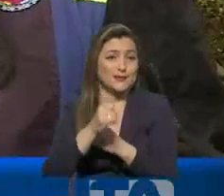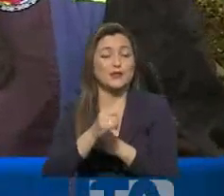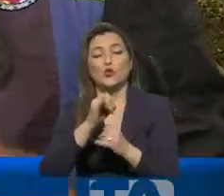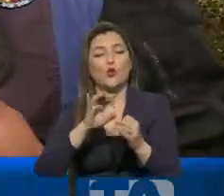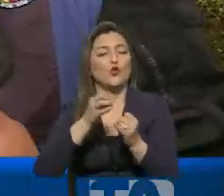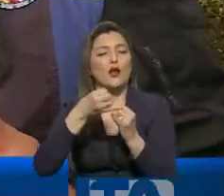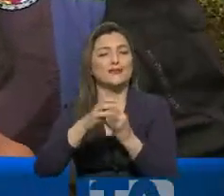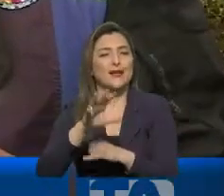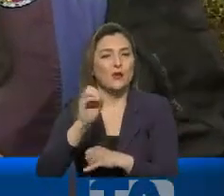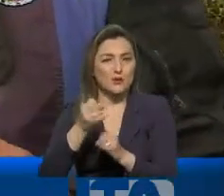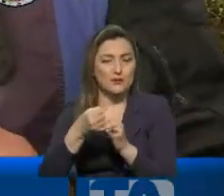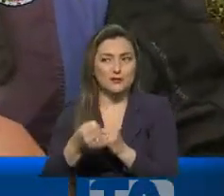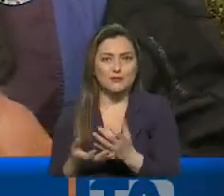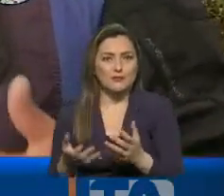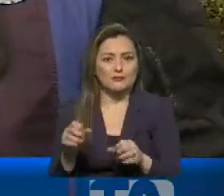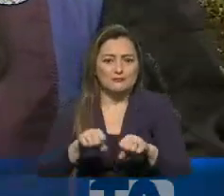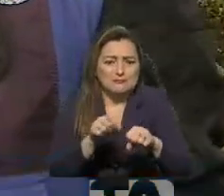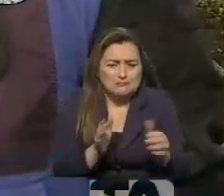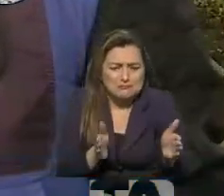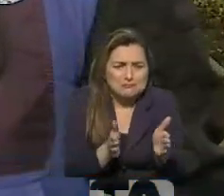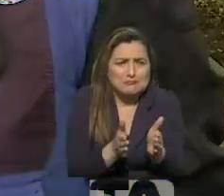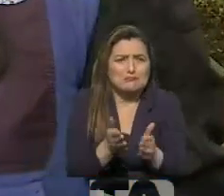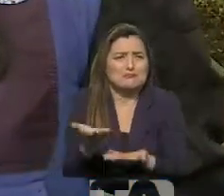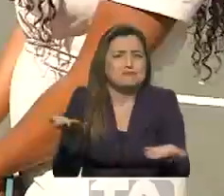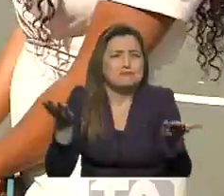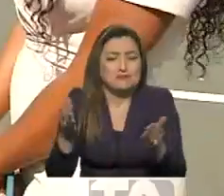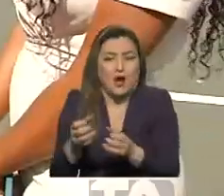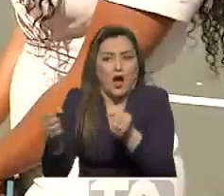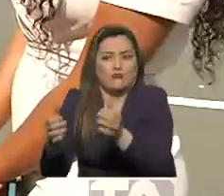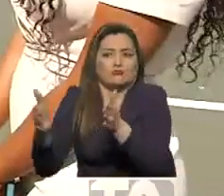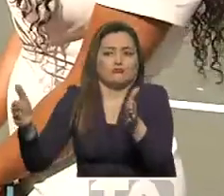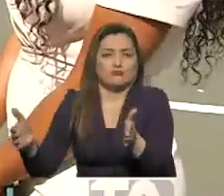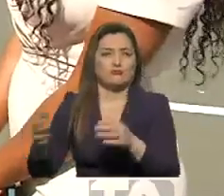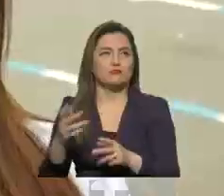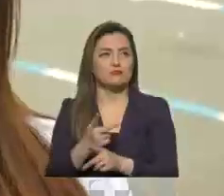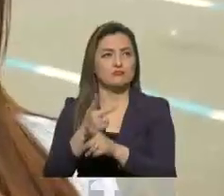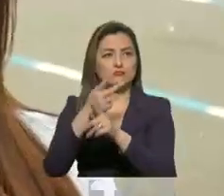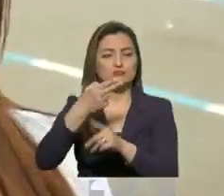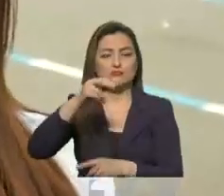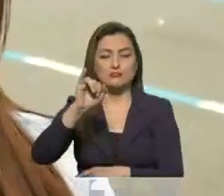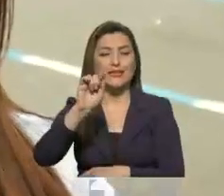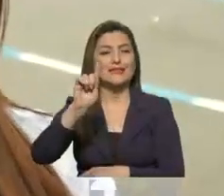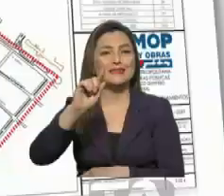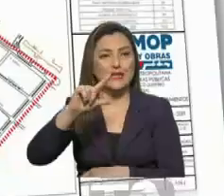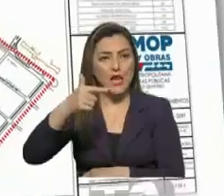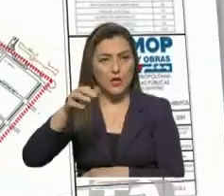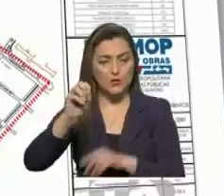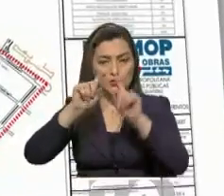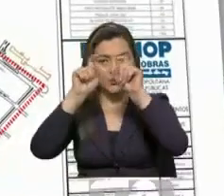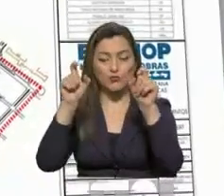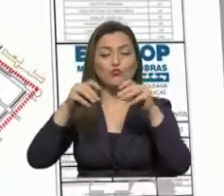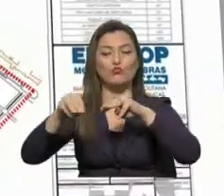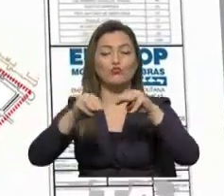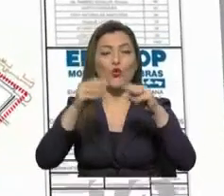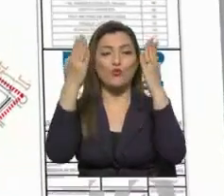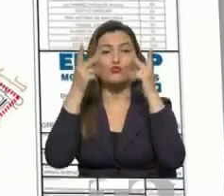la hora o fracción, cuando nuestro vehículo no ocupa ni la cuarta parte de un automóvil. Según la concejala Andrea Hidalgo, en la empresa de movilidad y obras